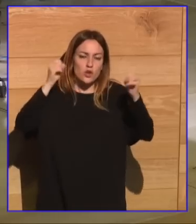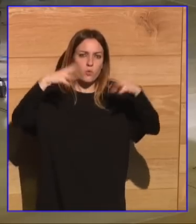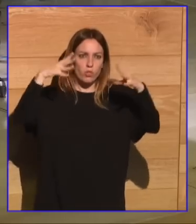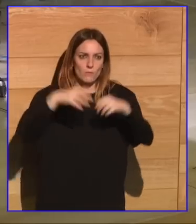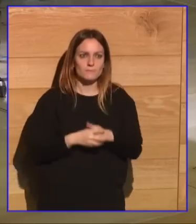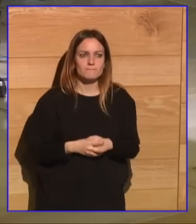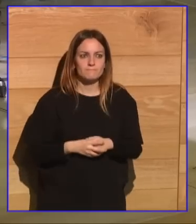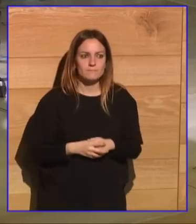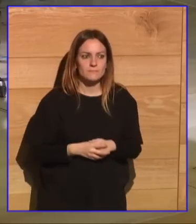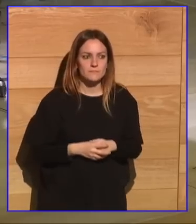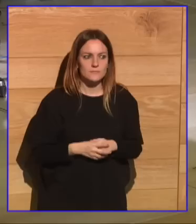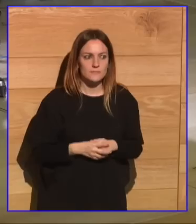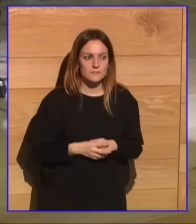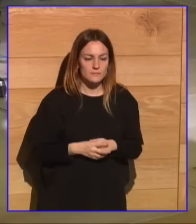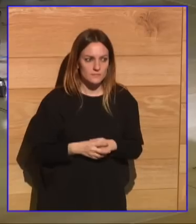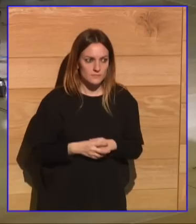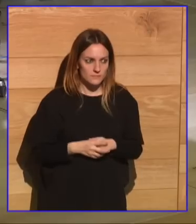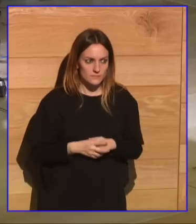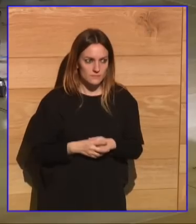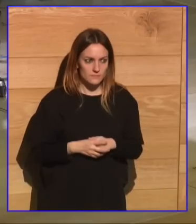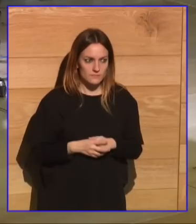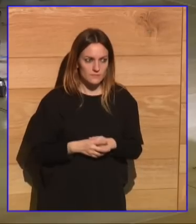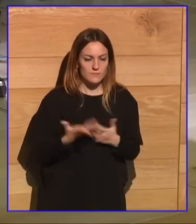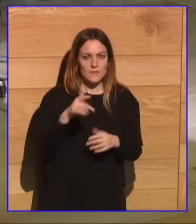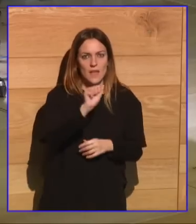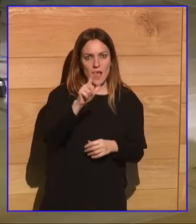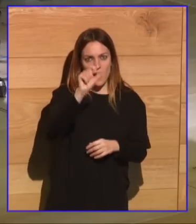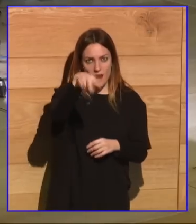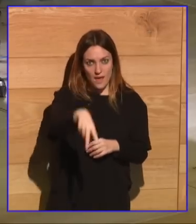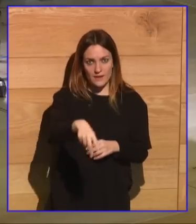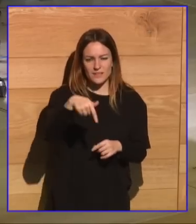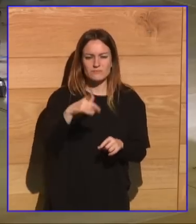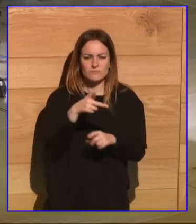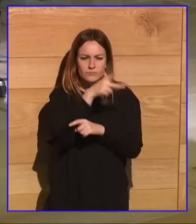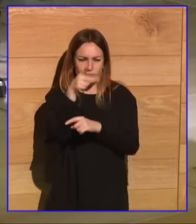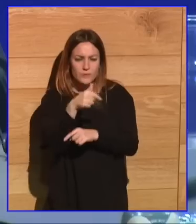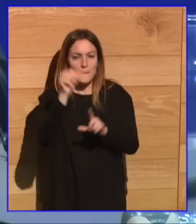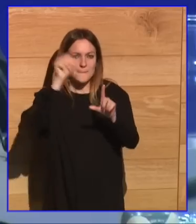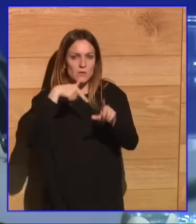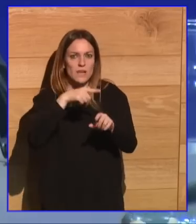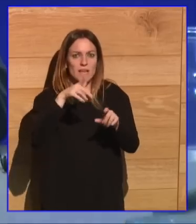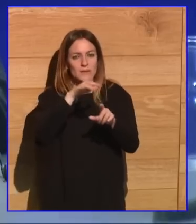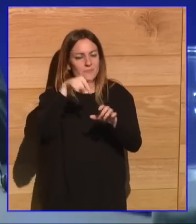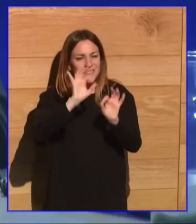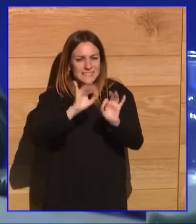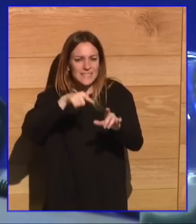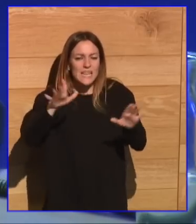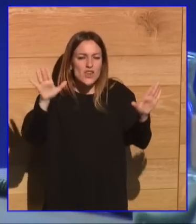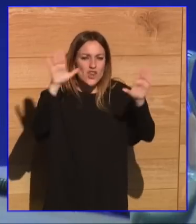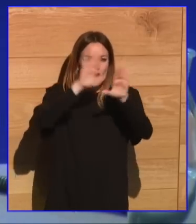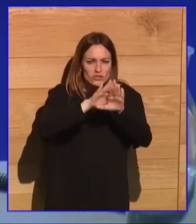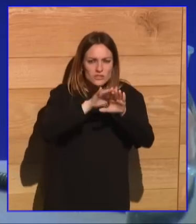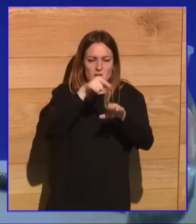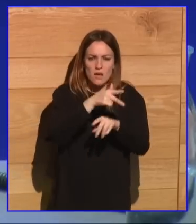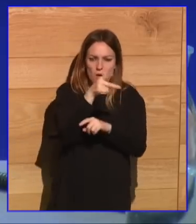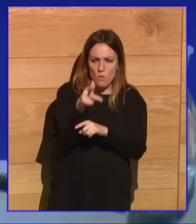bueno, hay otros directores que lo hacen, que lo ruedan también muy bien, pero Alan Parker rueda La Noche, la rueda maravillosamente bien. Es